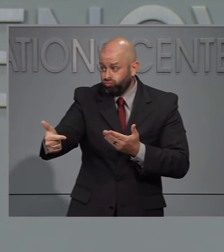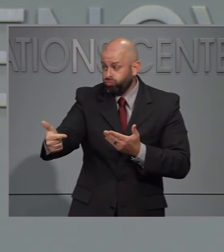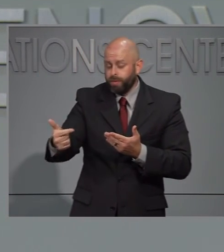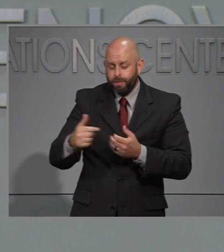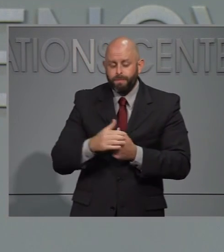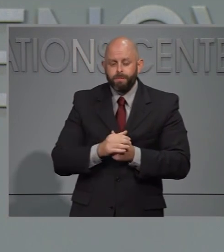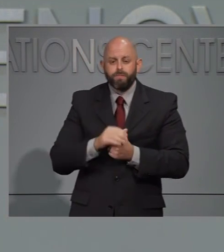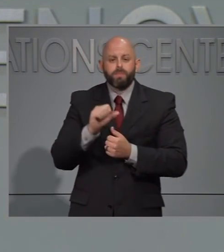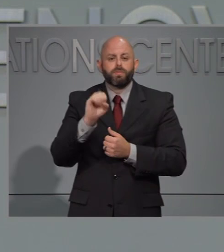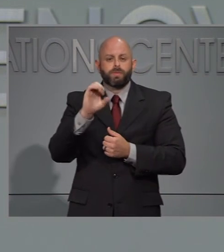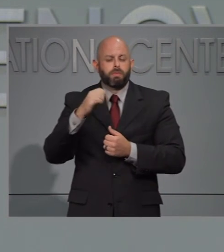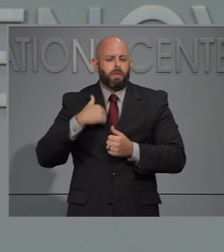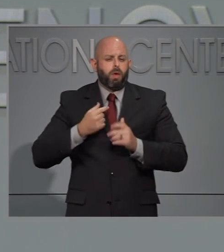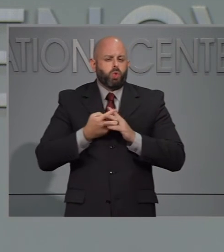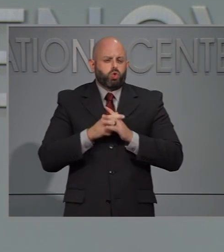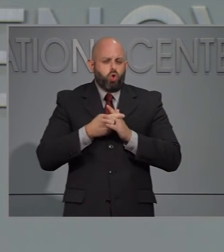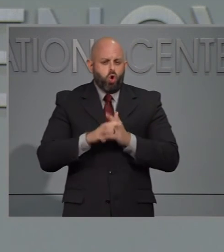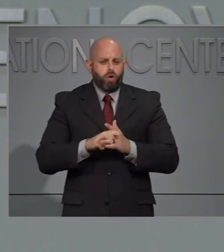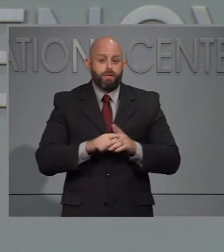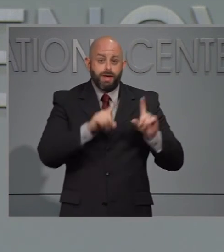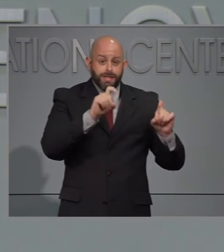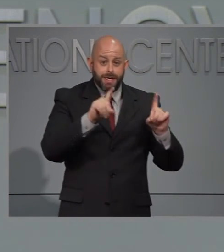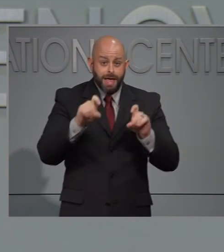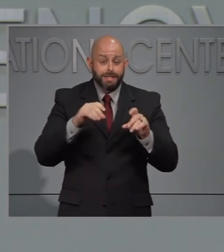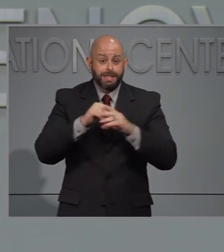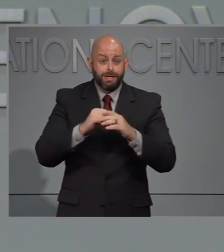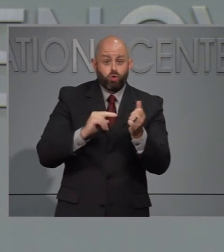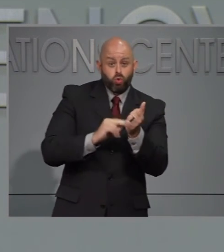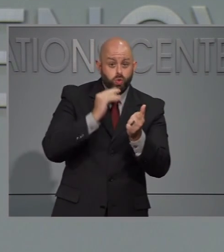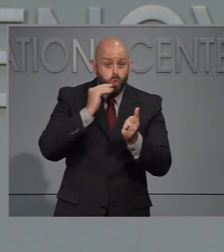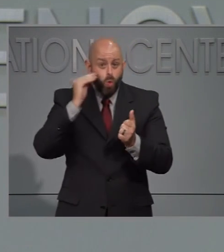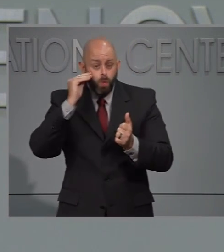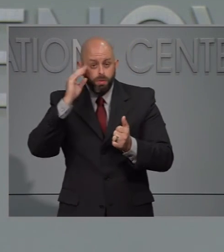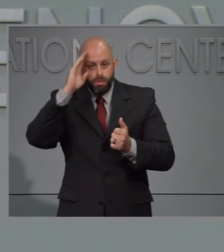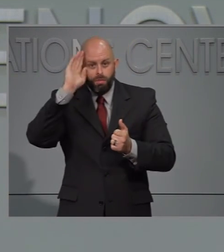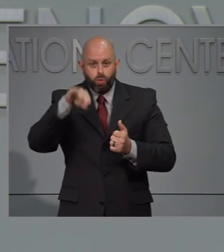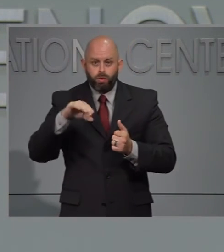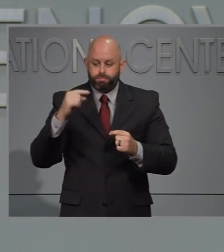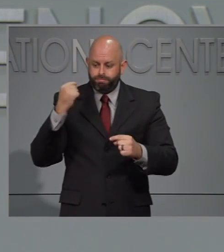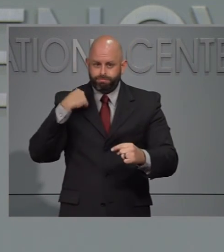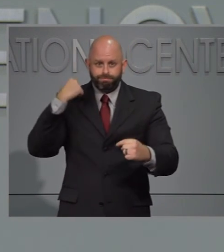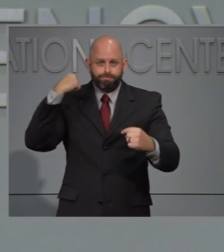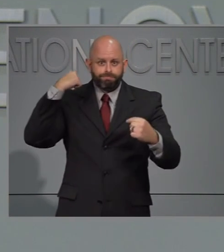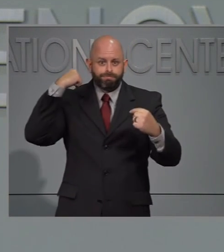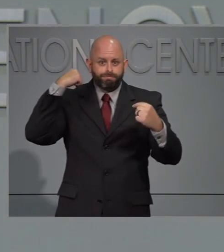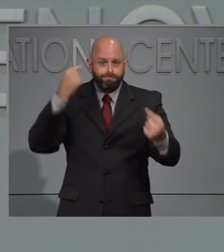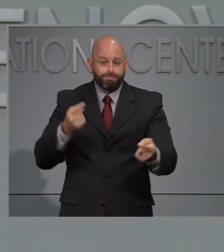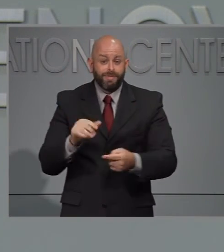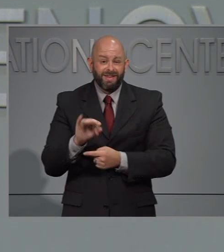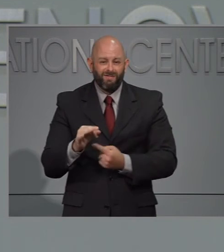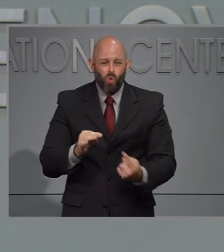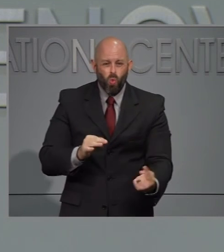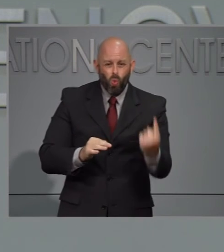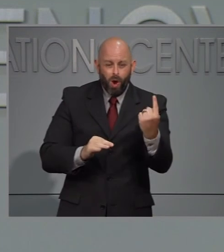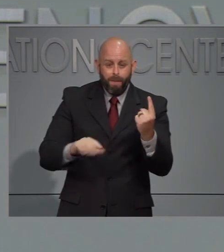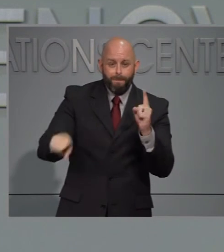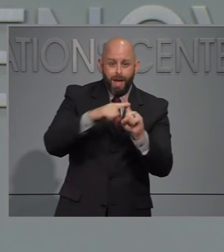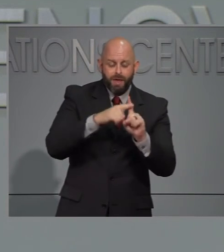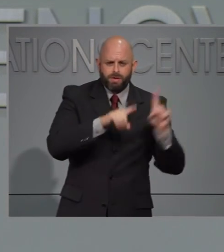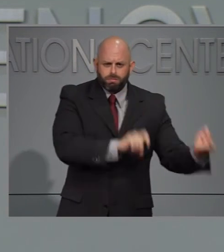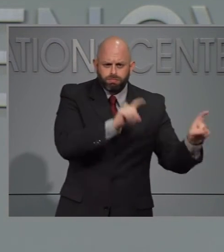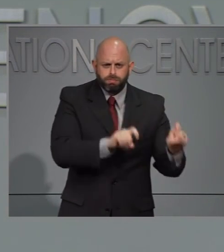Respecto a las pruebas en estos asilos de cuidado a largo plazo. Había un caso de hicimos pruebas de todos